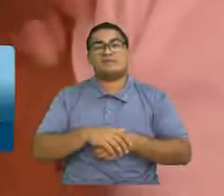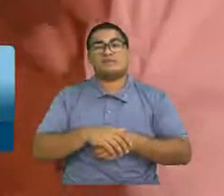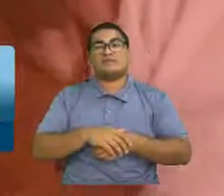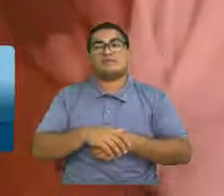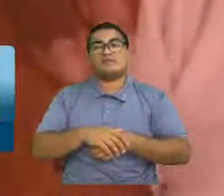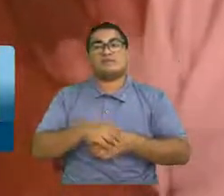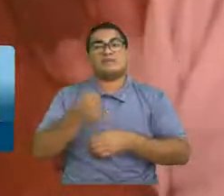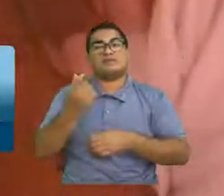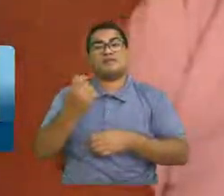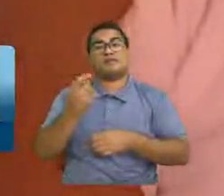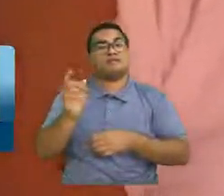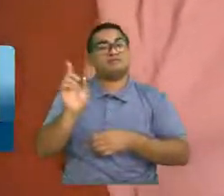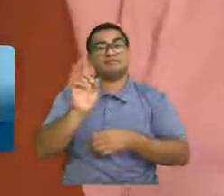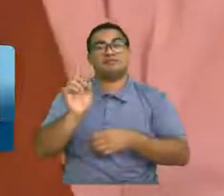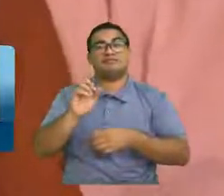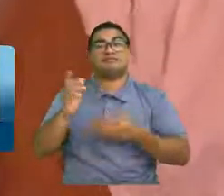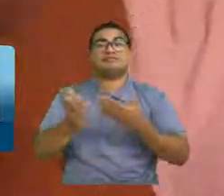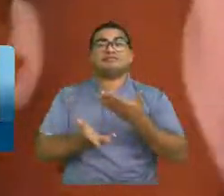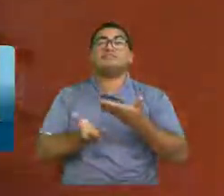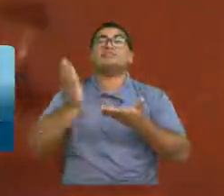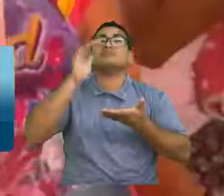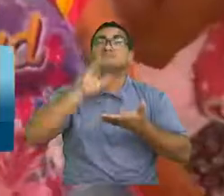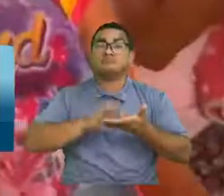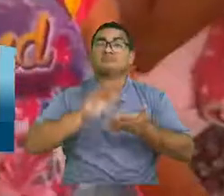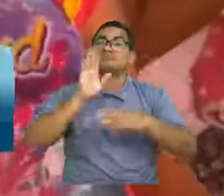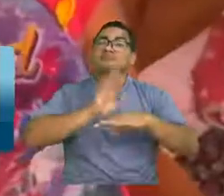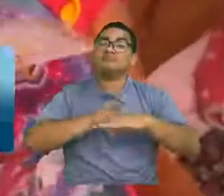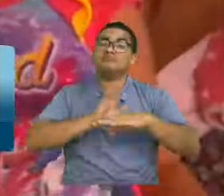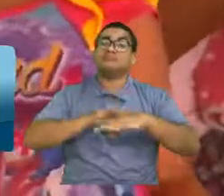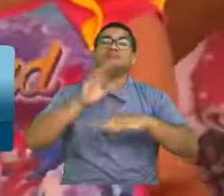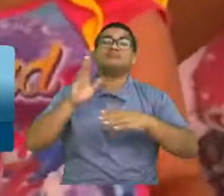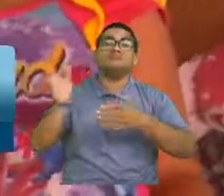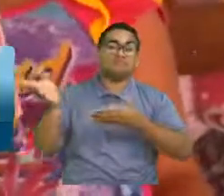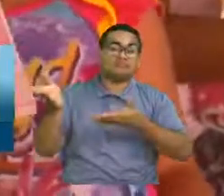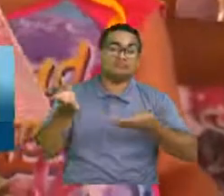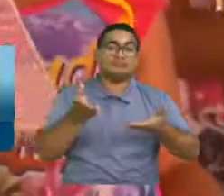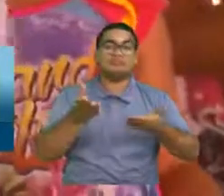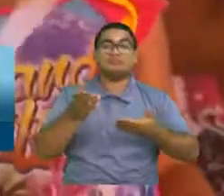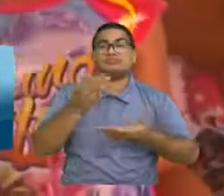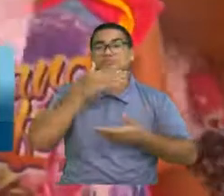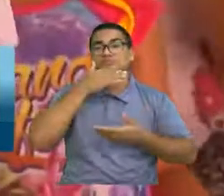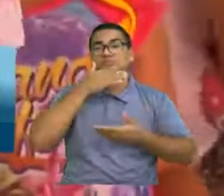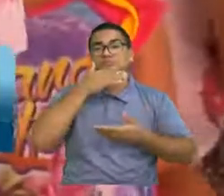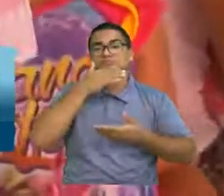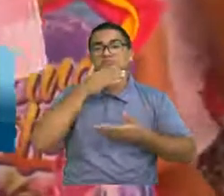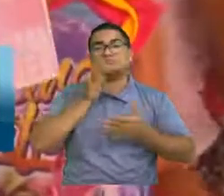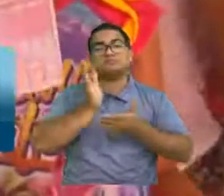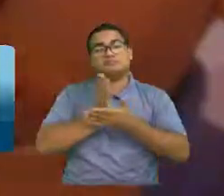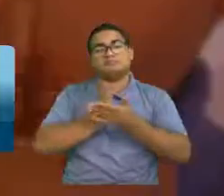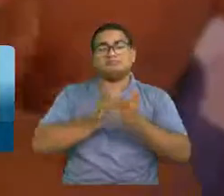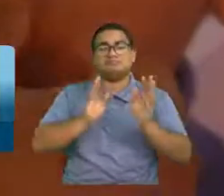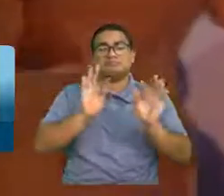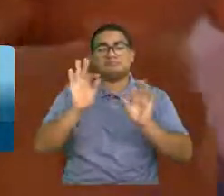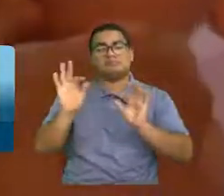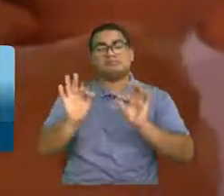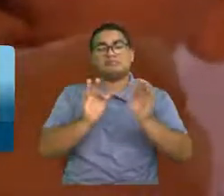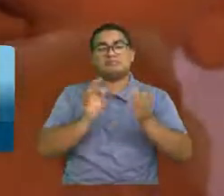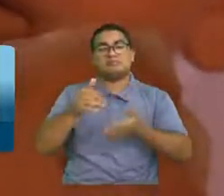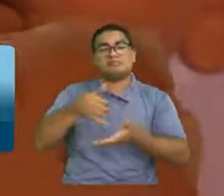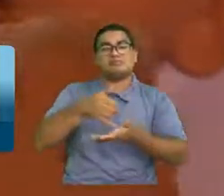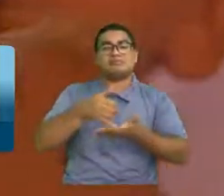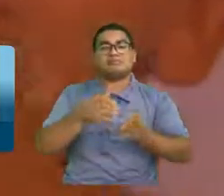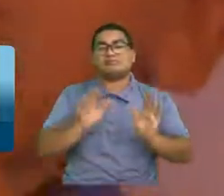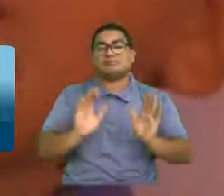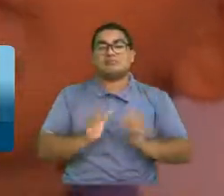vacuna aún no se le aplica, se le vuelve a dar cita posterior. Pero es muy raro los casos de los niños que nazcan bajo peso, sí. Eso